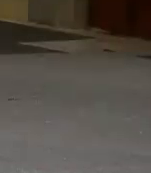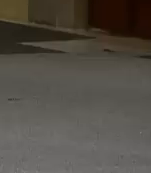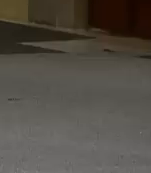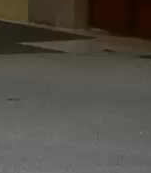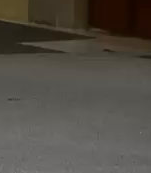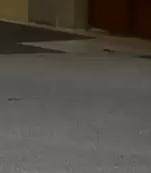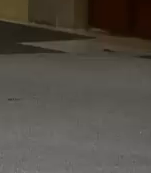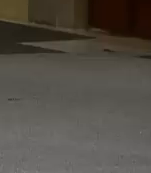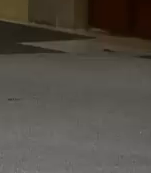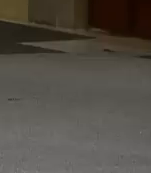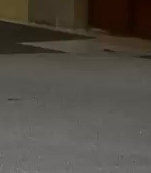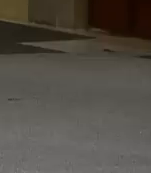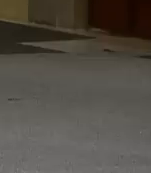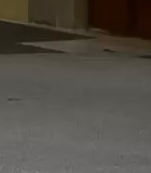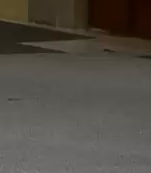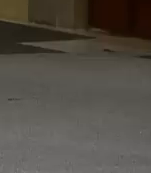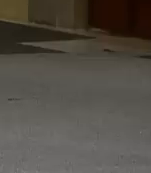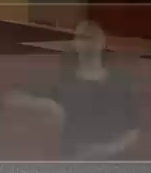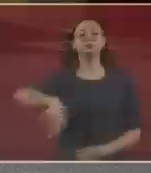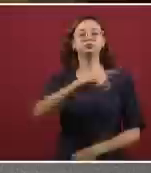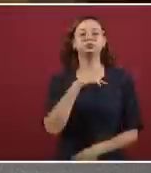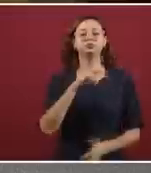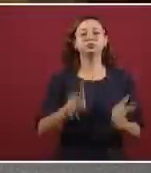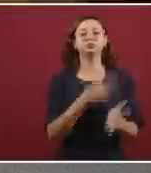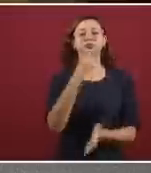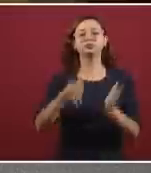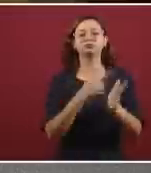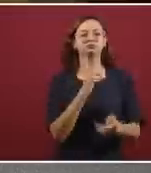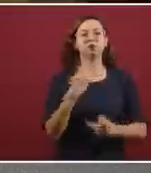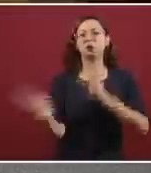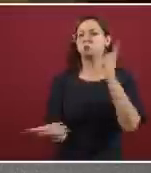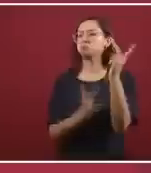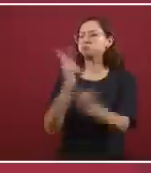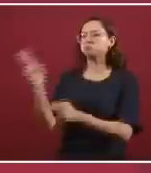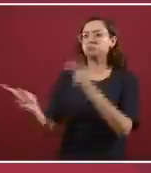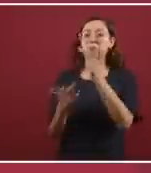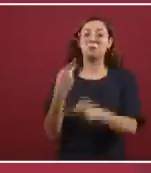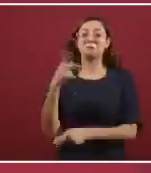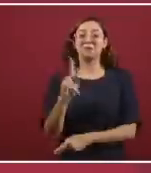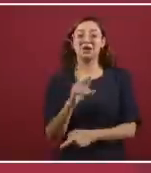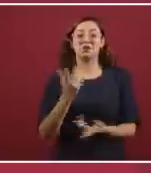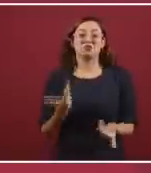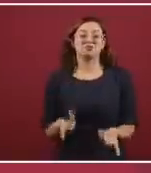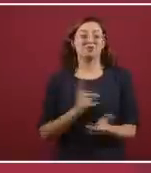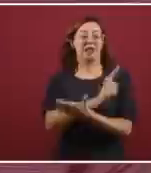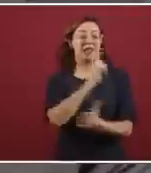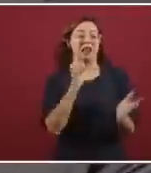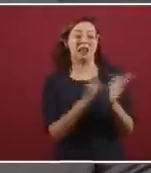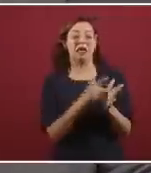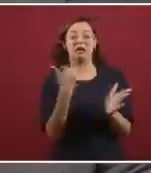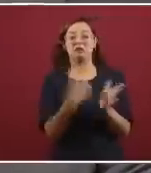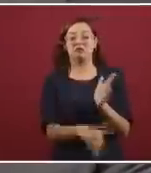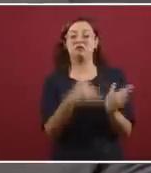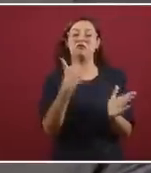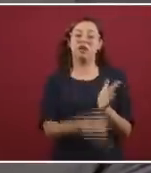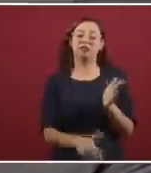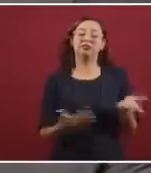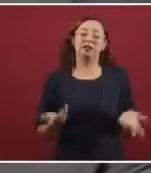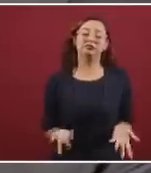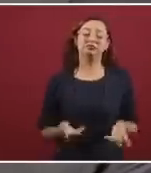se han llevado a cabo sin el fundamento legal necesario pero